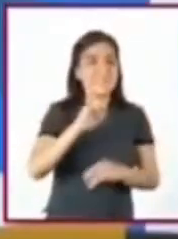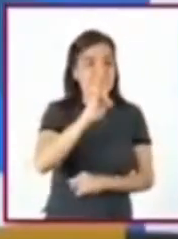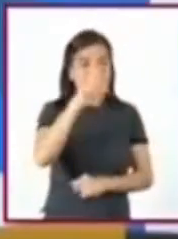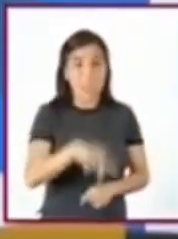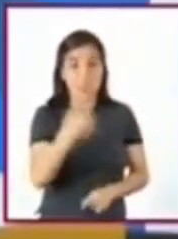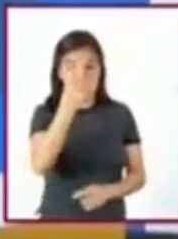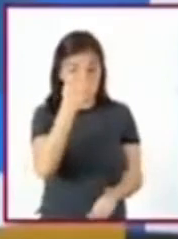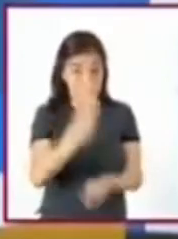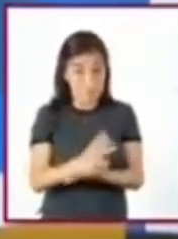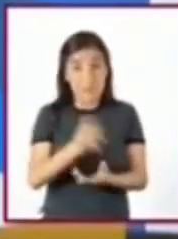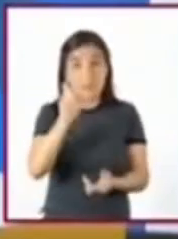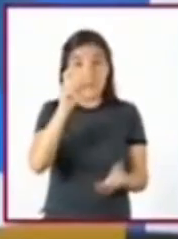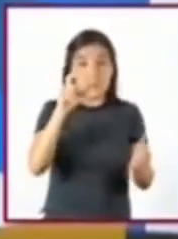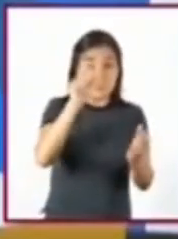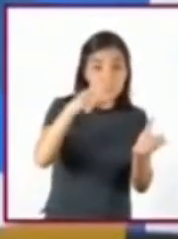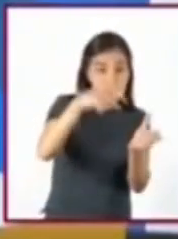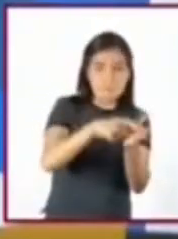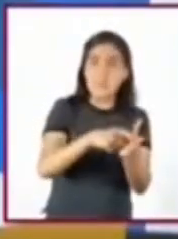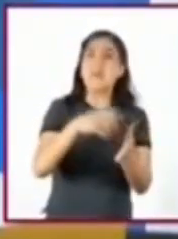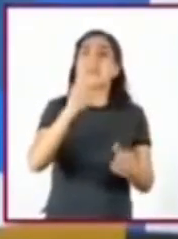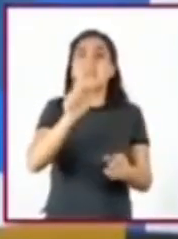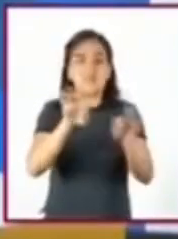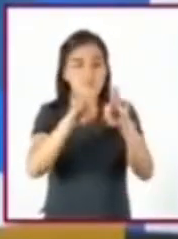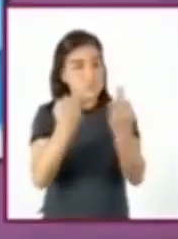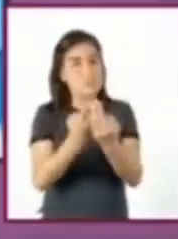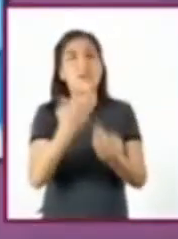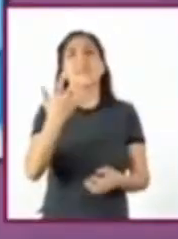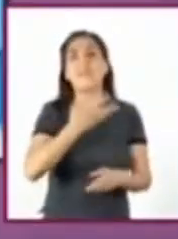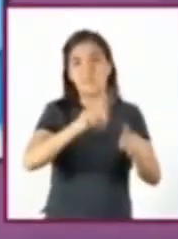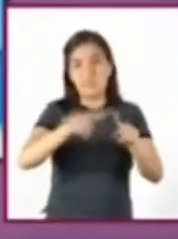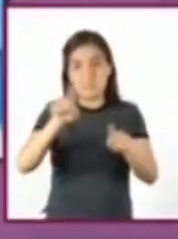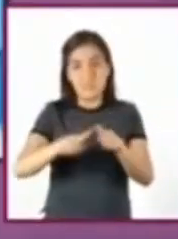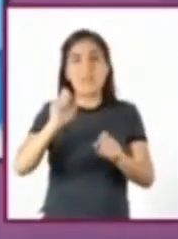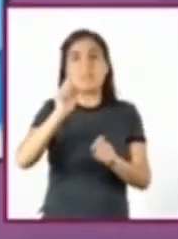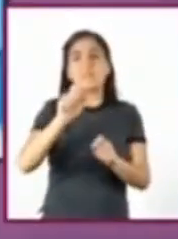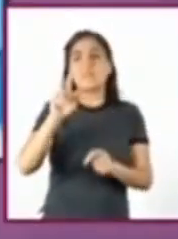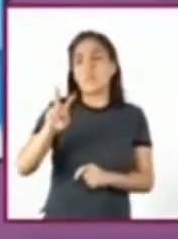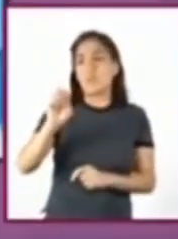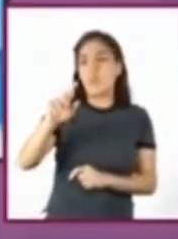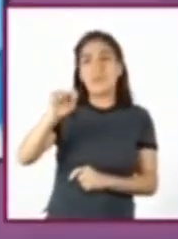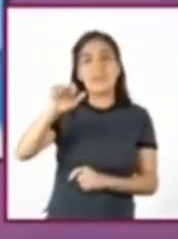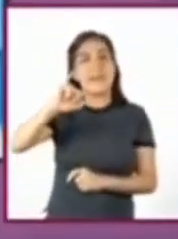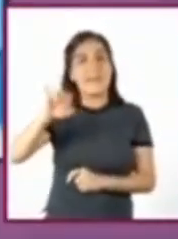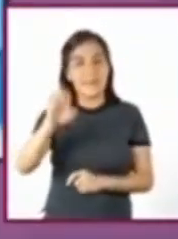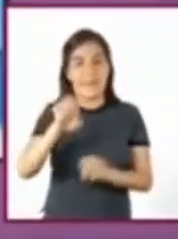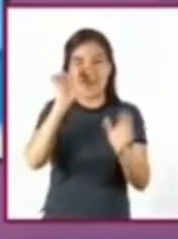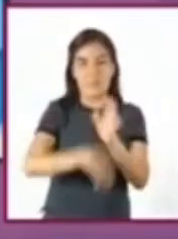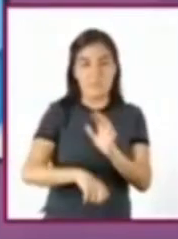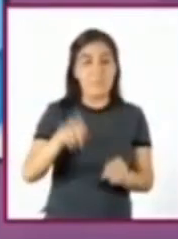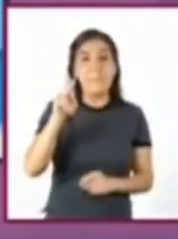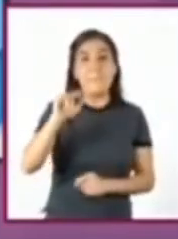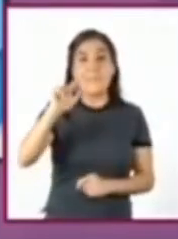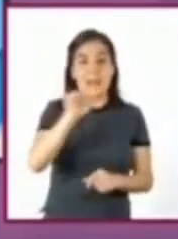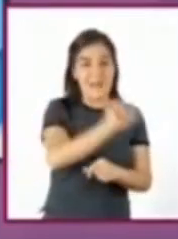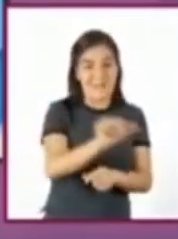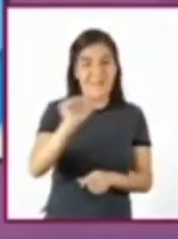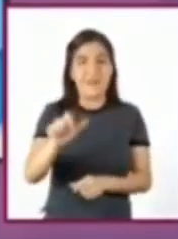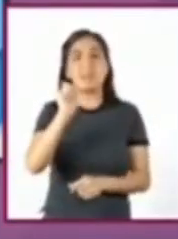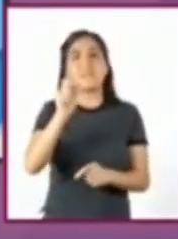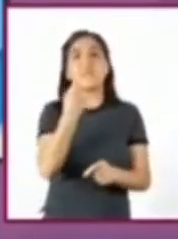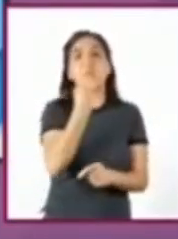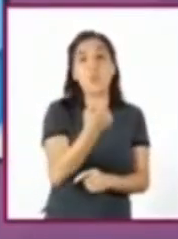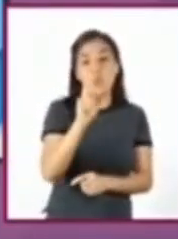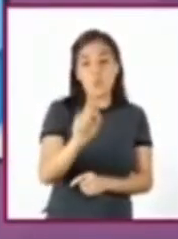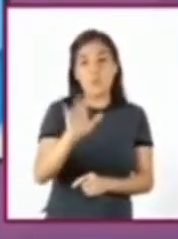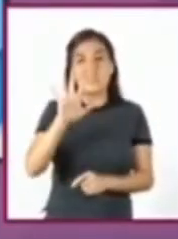tamaños y formas, sino que también hay de diferentes voltajes. Por ejemplo, las pilas AA tienen un voltaje de